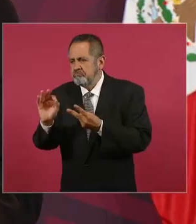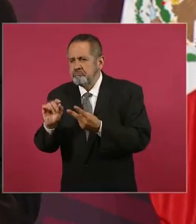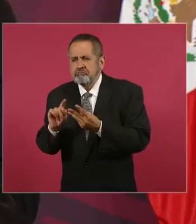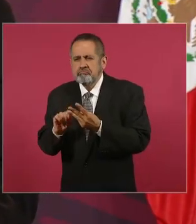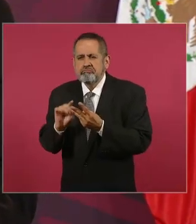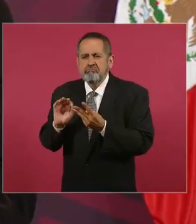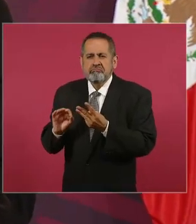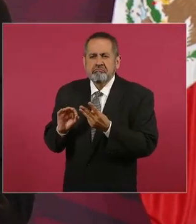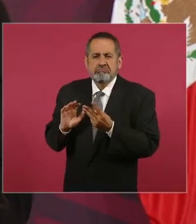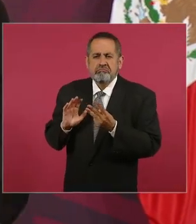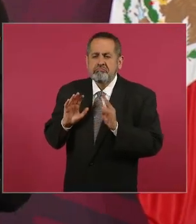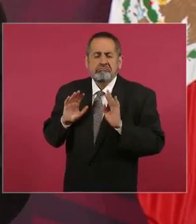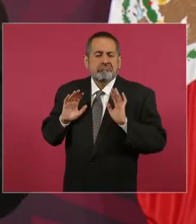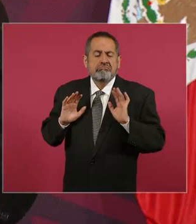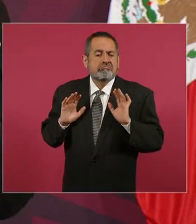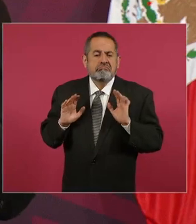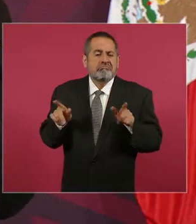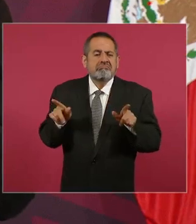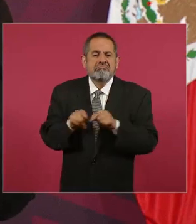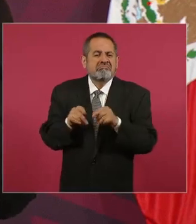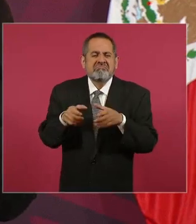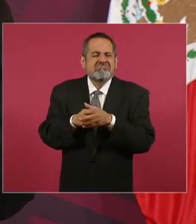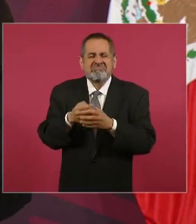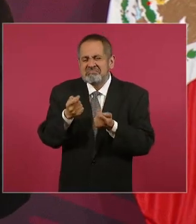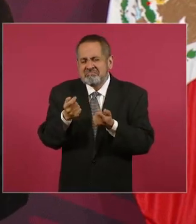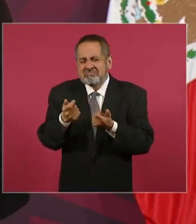manos. Y